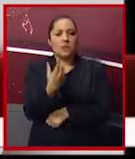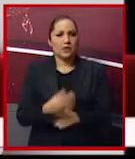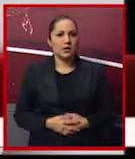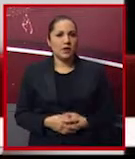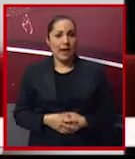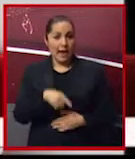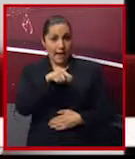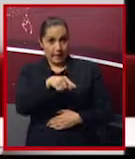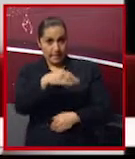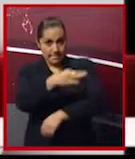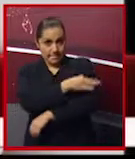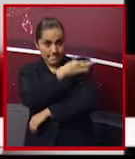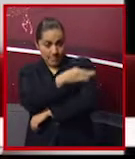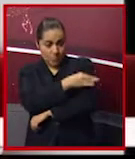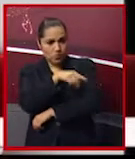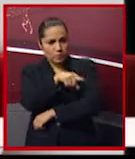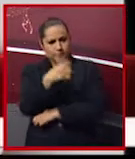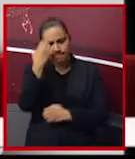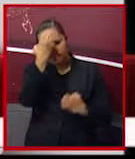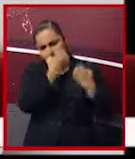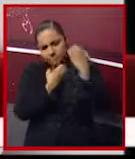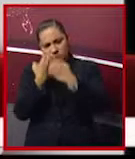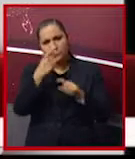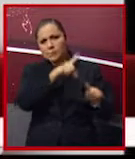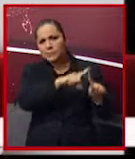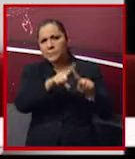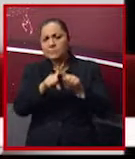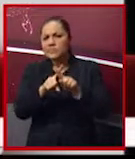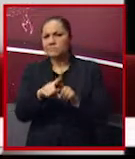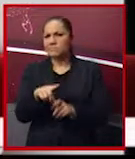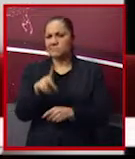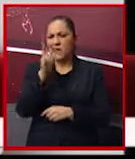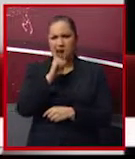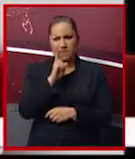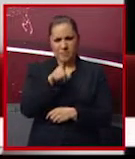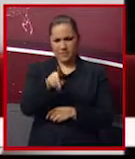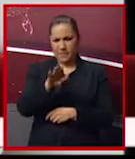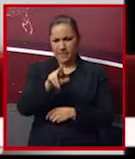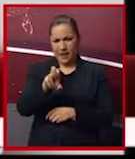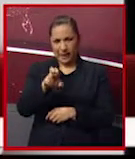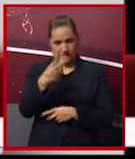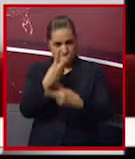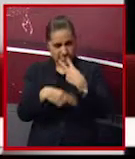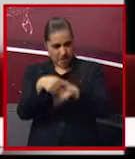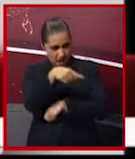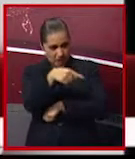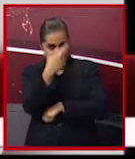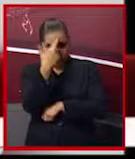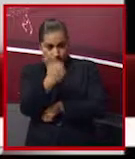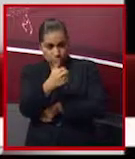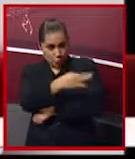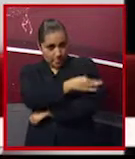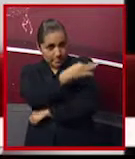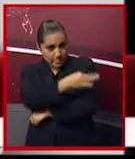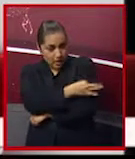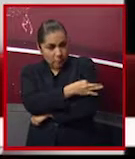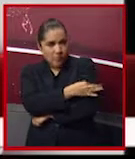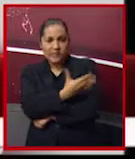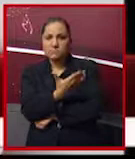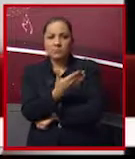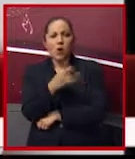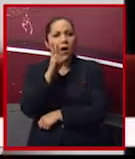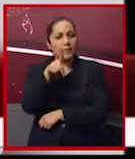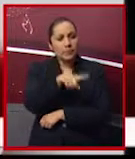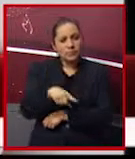tienen un factor importante en el desarrollo de Guillain-Barré, de aproximadamente, hablan hasta de 1.7